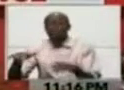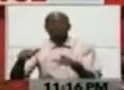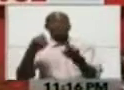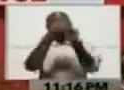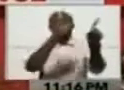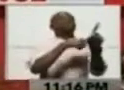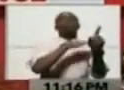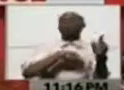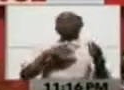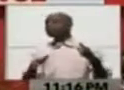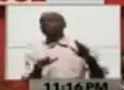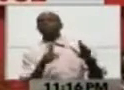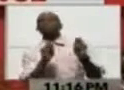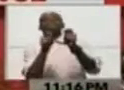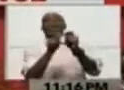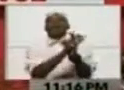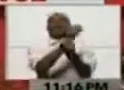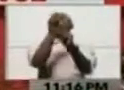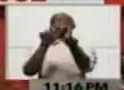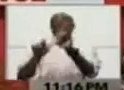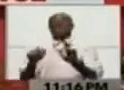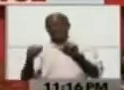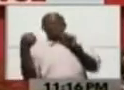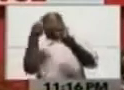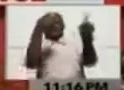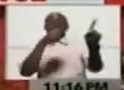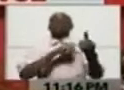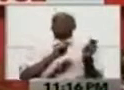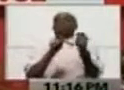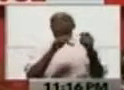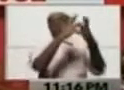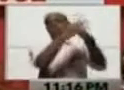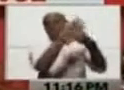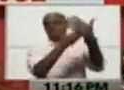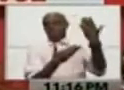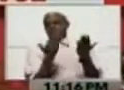al cual le han dado un golpe de Estado. Es otra cosa. México, lo que Almagro calla.